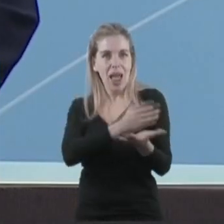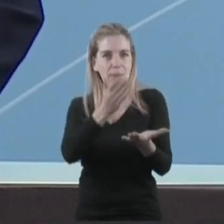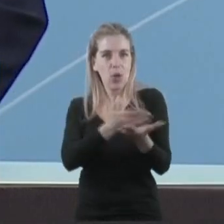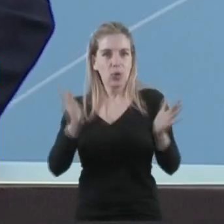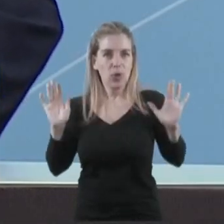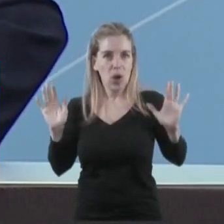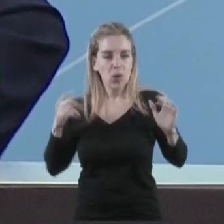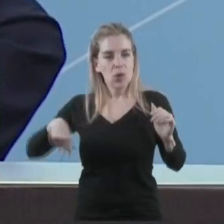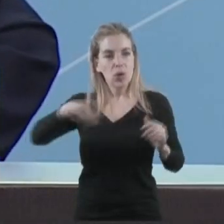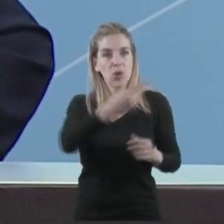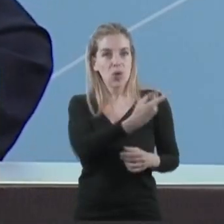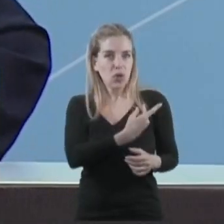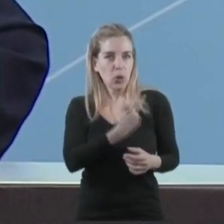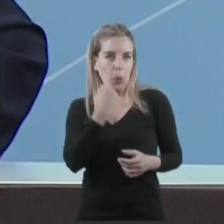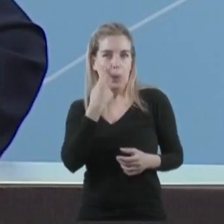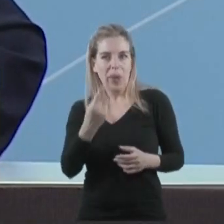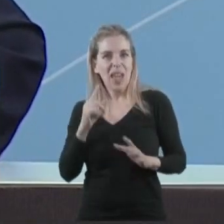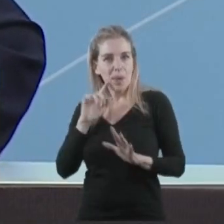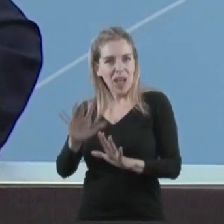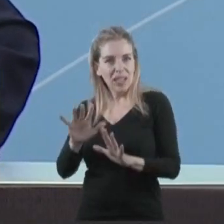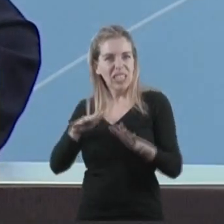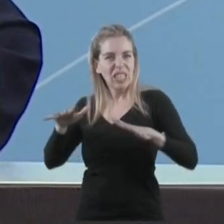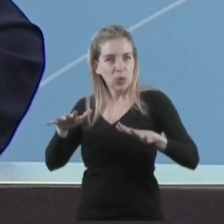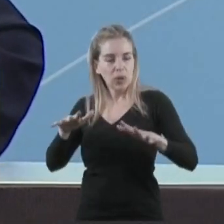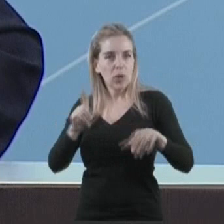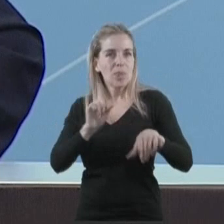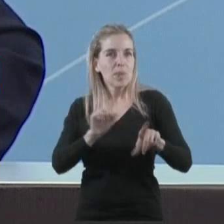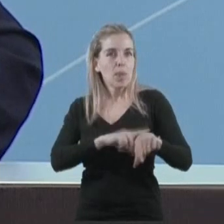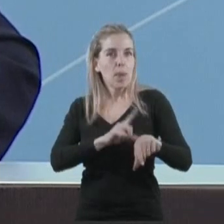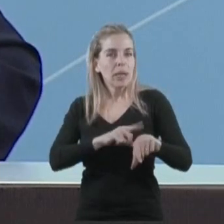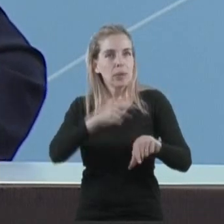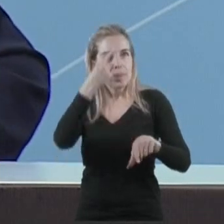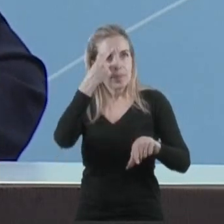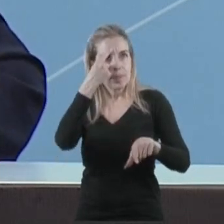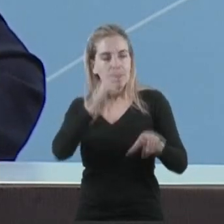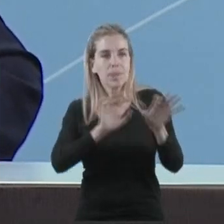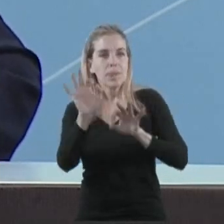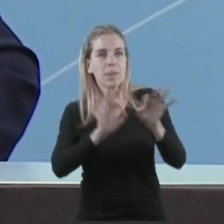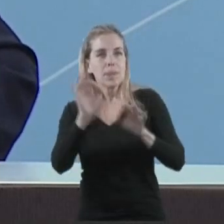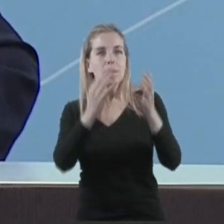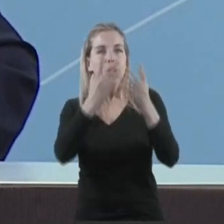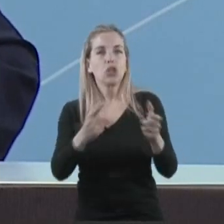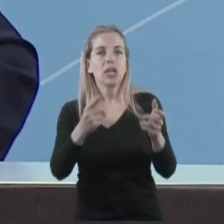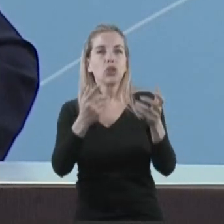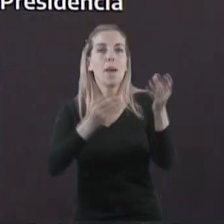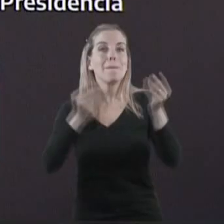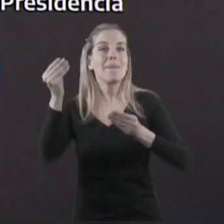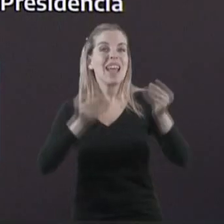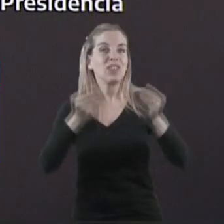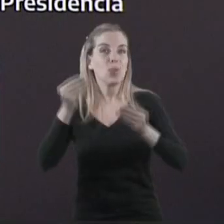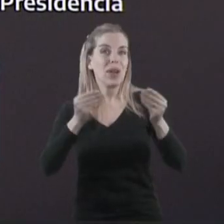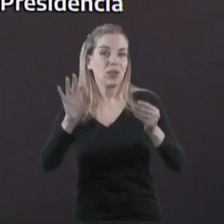esto a la hora de diseñar la ley de presupuesto para el año próximo,